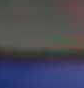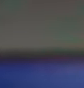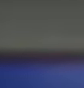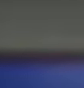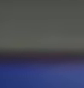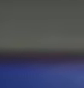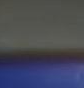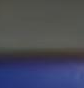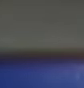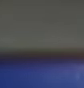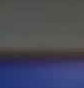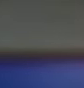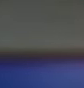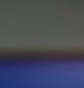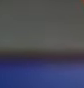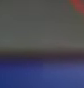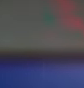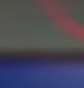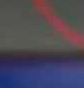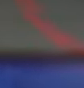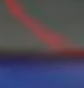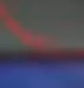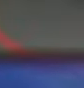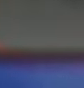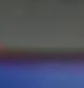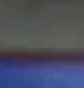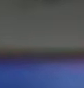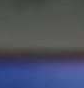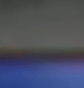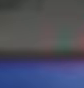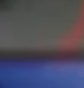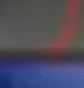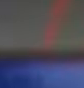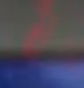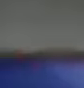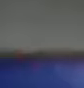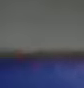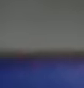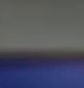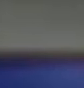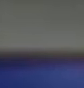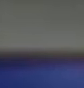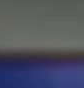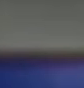tiroteo entre militares y ladrones de gasolina que dejó 10 fallecidos en México.